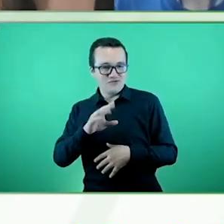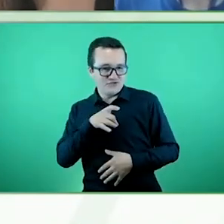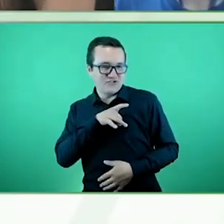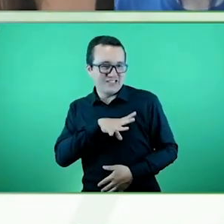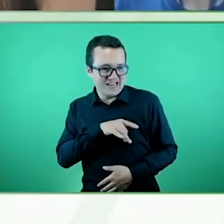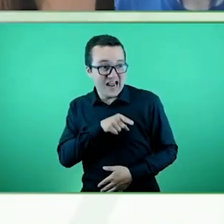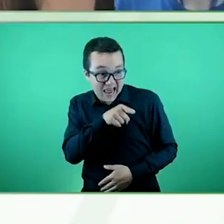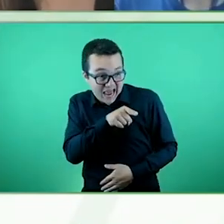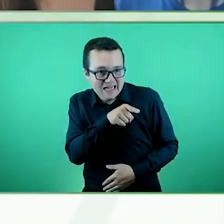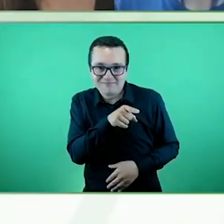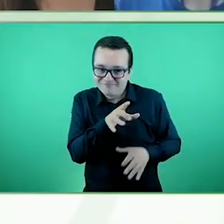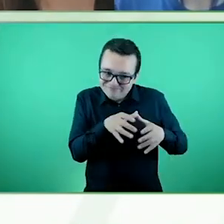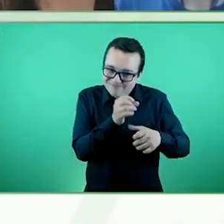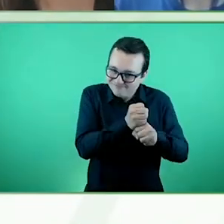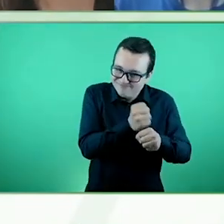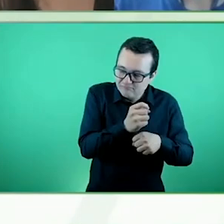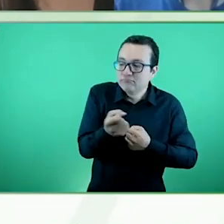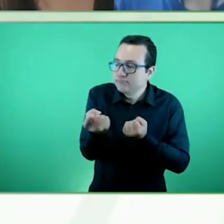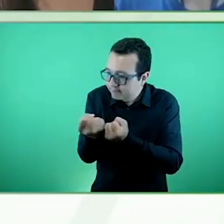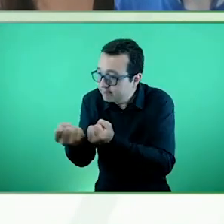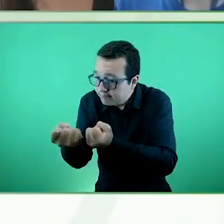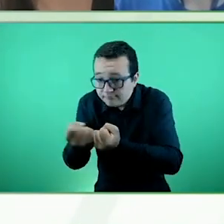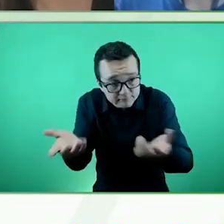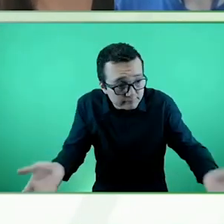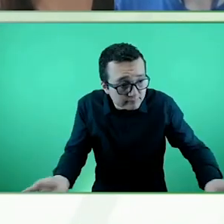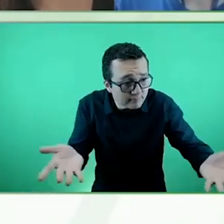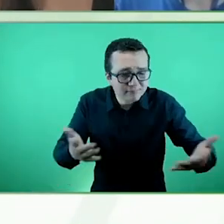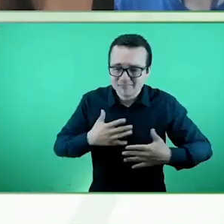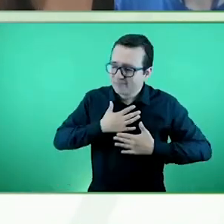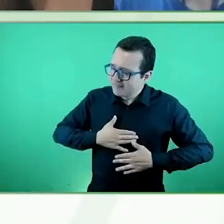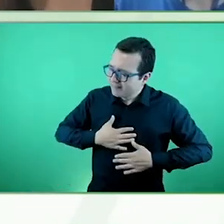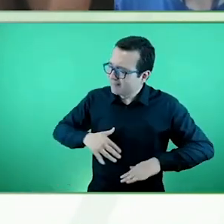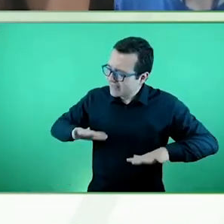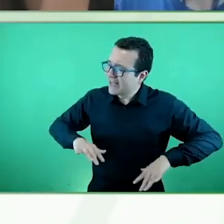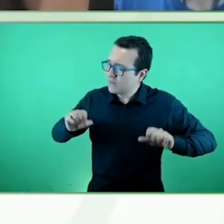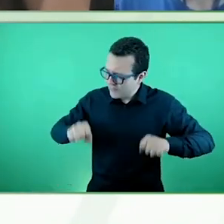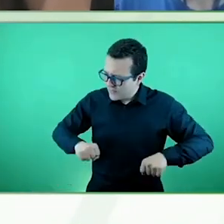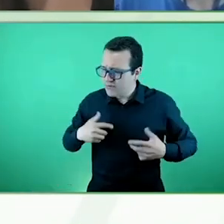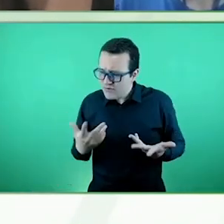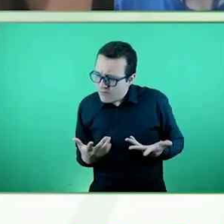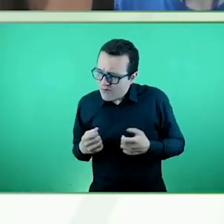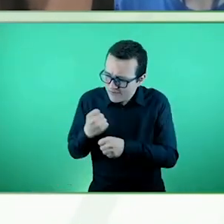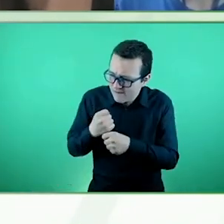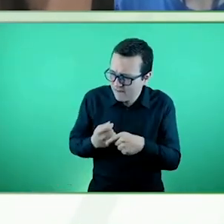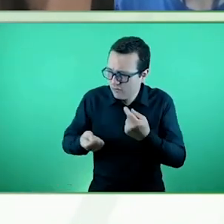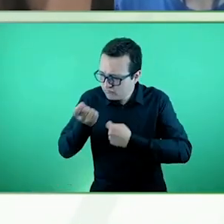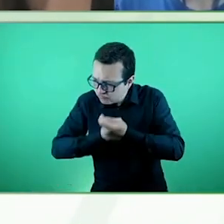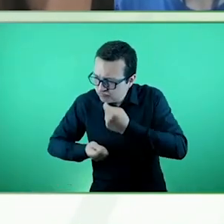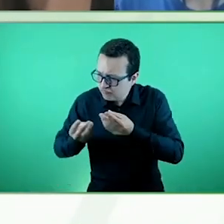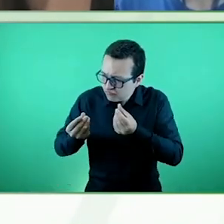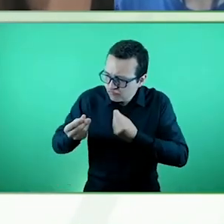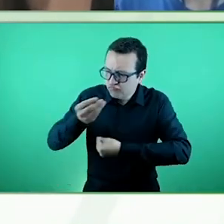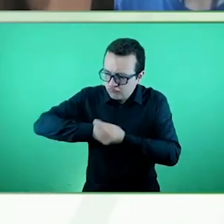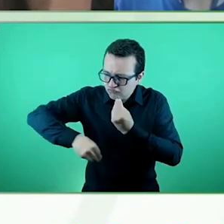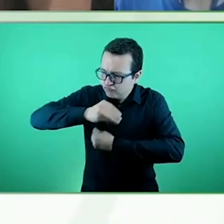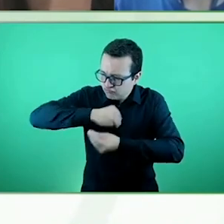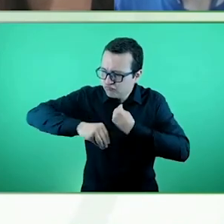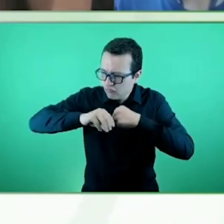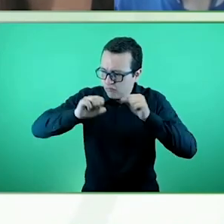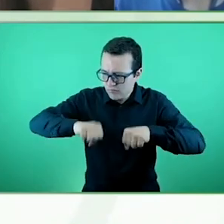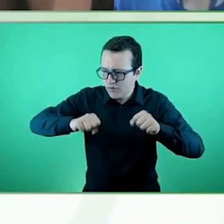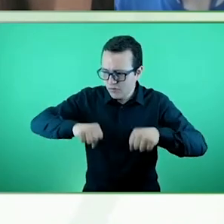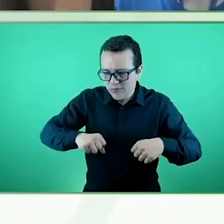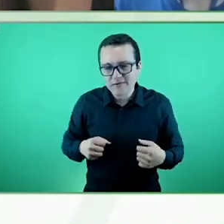tranquilidad que todos necesitamos financieramente y para poder tener una vida más